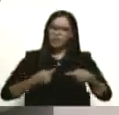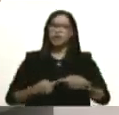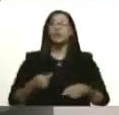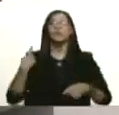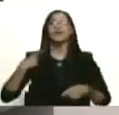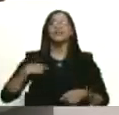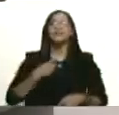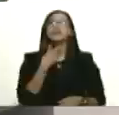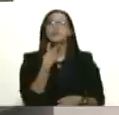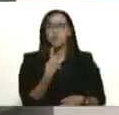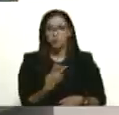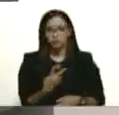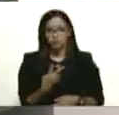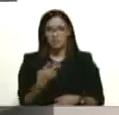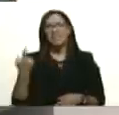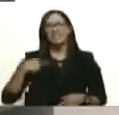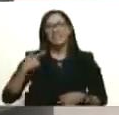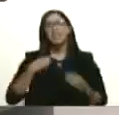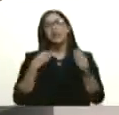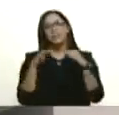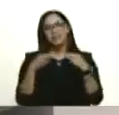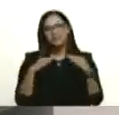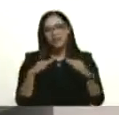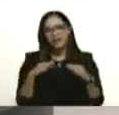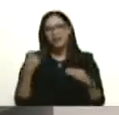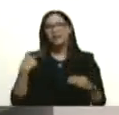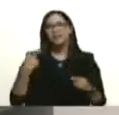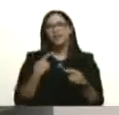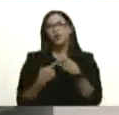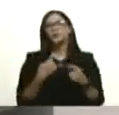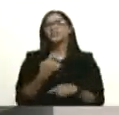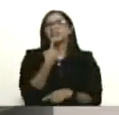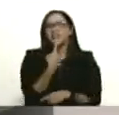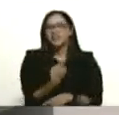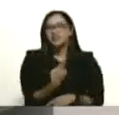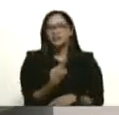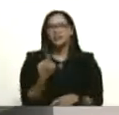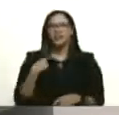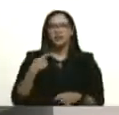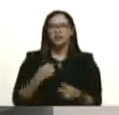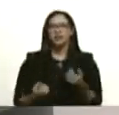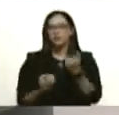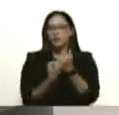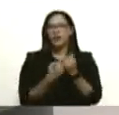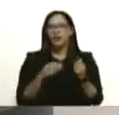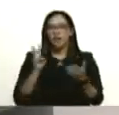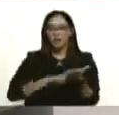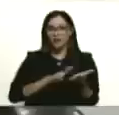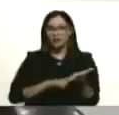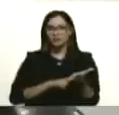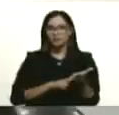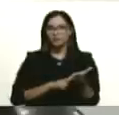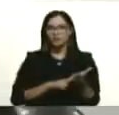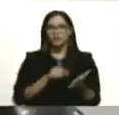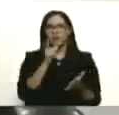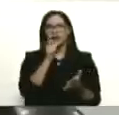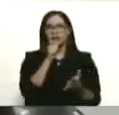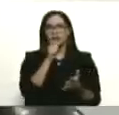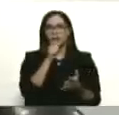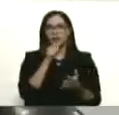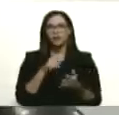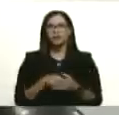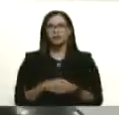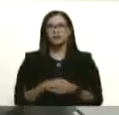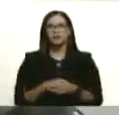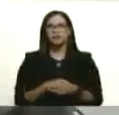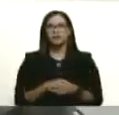voz, tienen mensaje, tienen cosas que decir y tienen de su lado la verdad. Me están preguntando, me